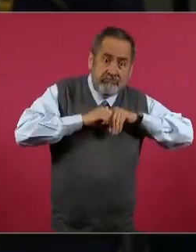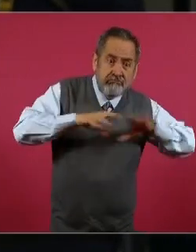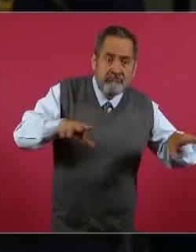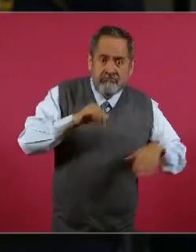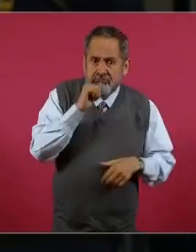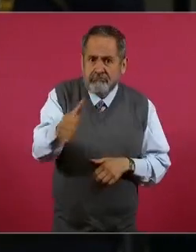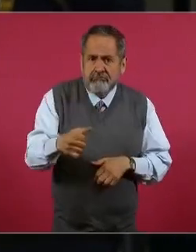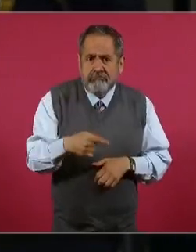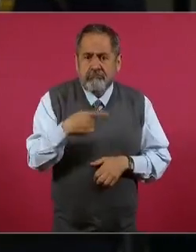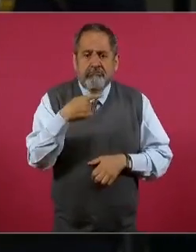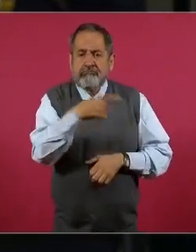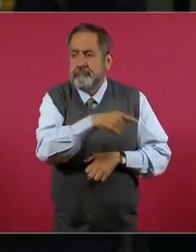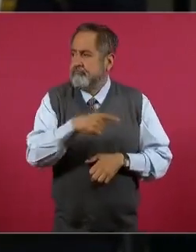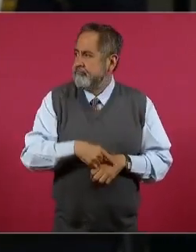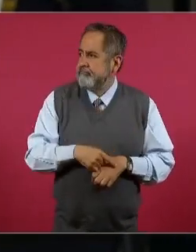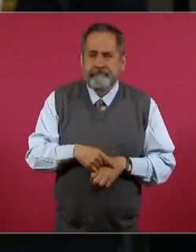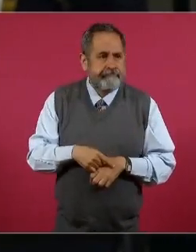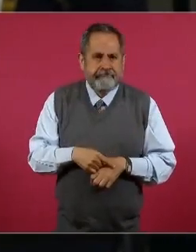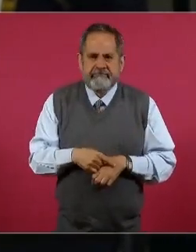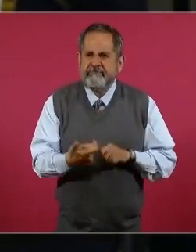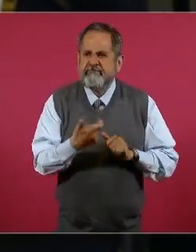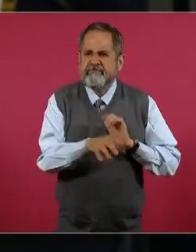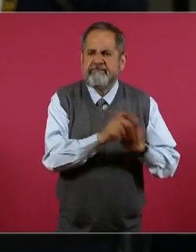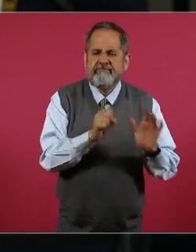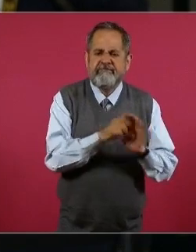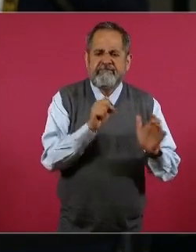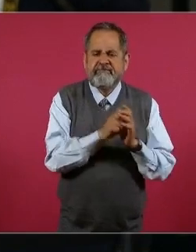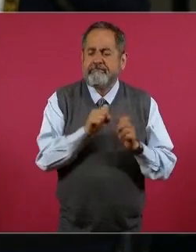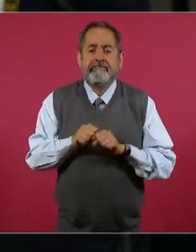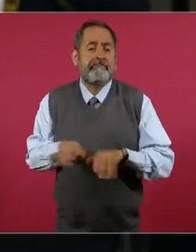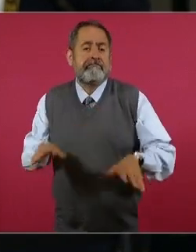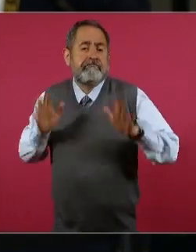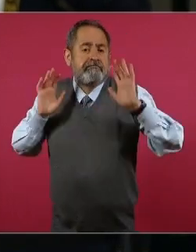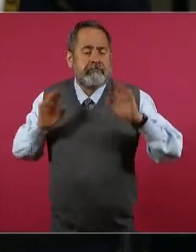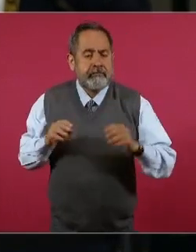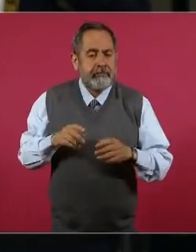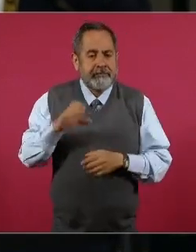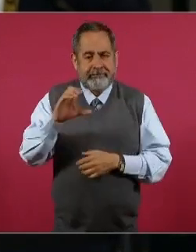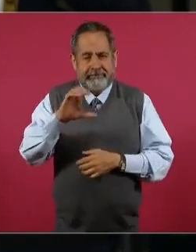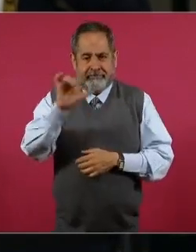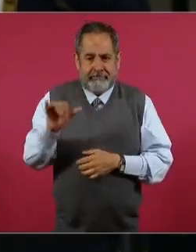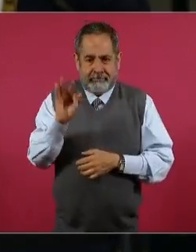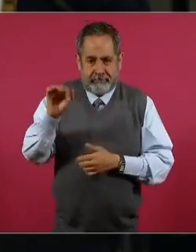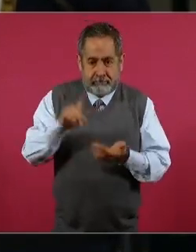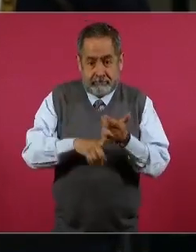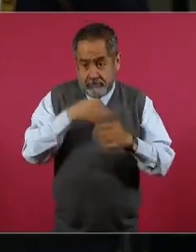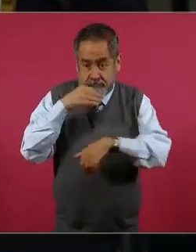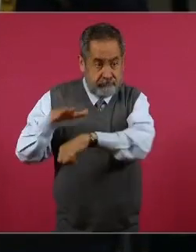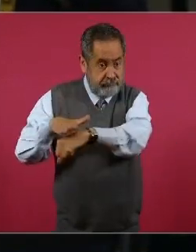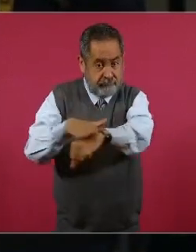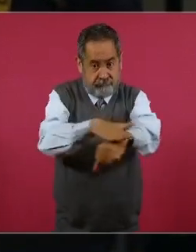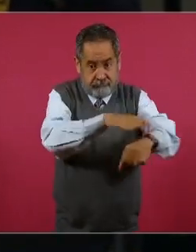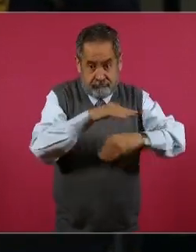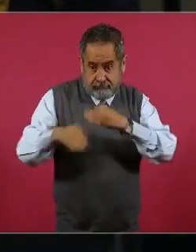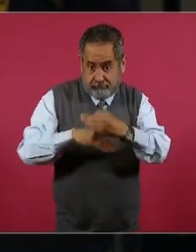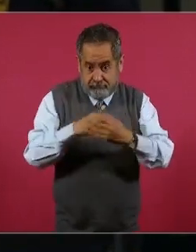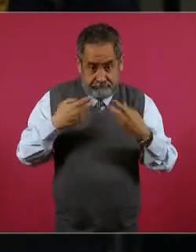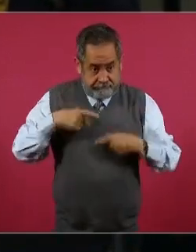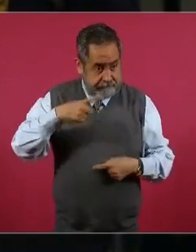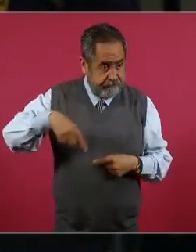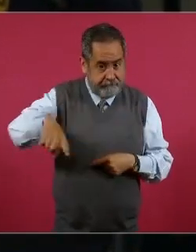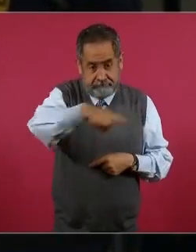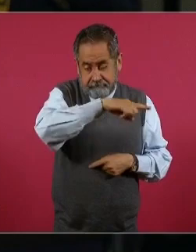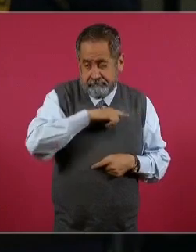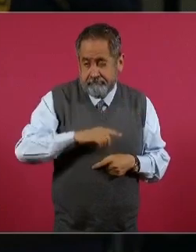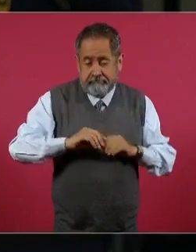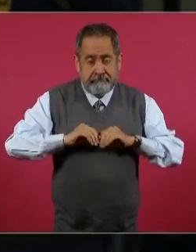conocer hasta el momento. Y es que el Consejo de la Judicatura Federal informó a todos los trabajadores del Poder Judicial de la Federación en